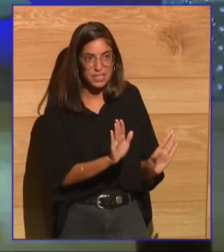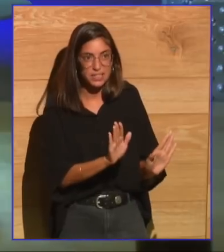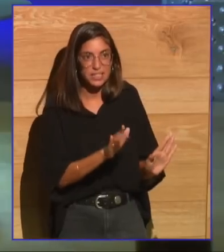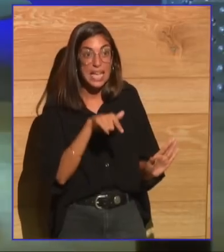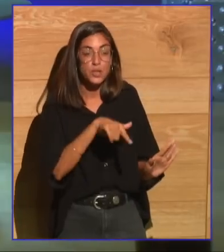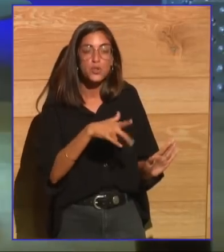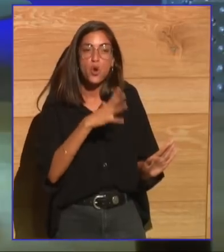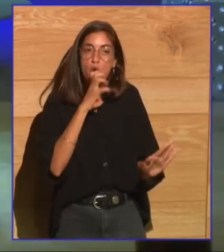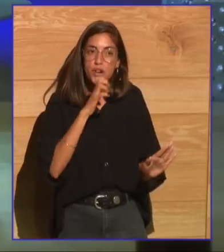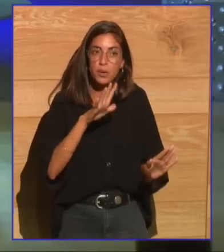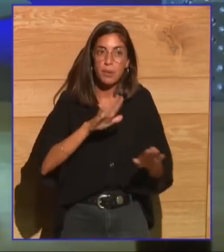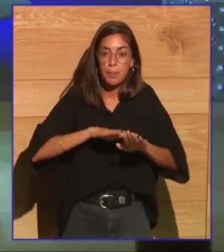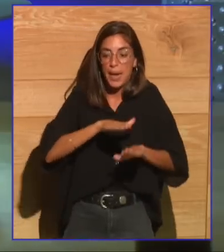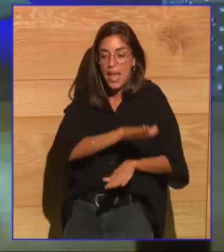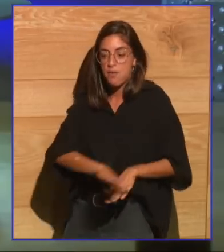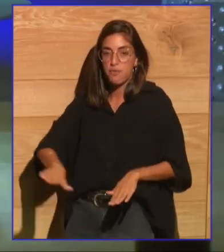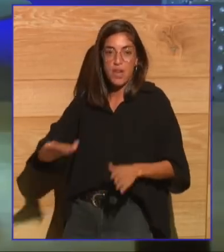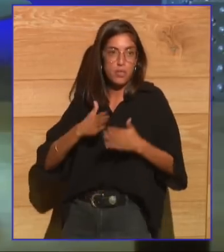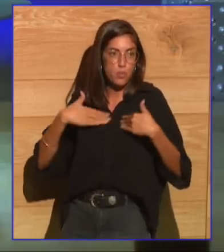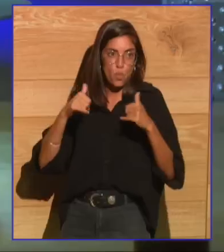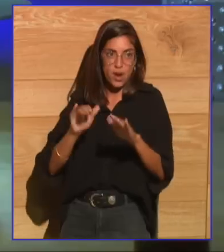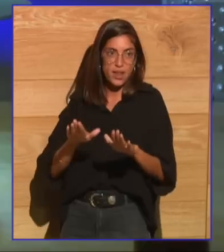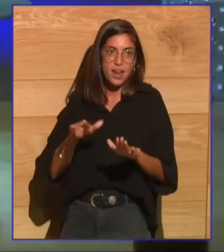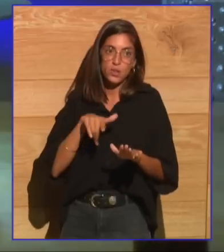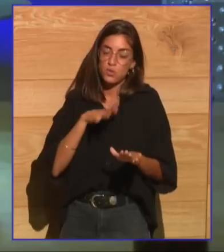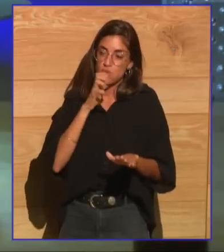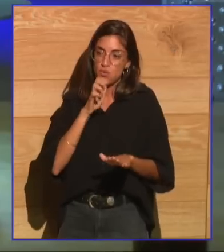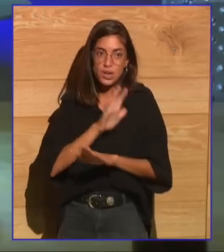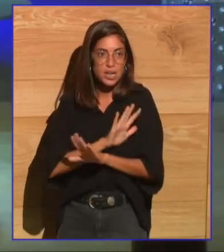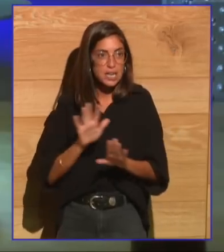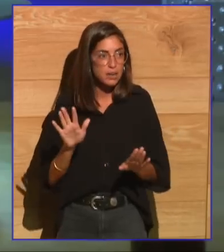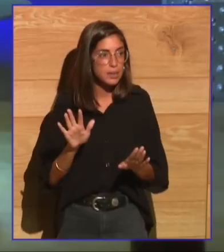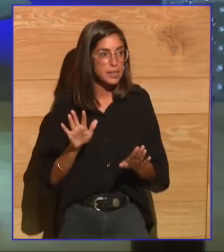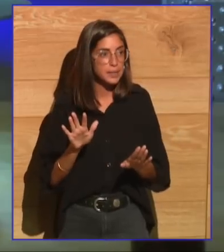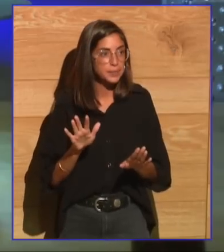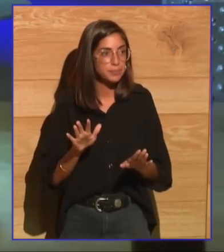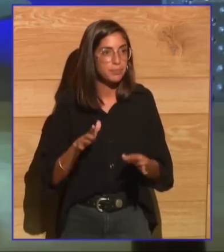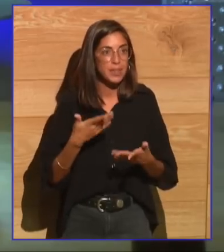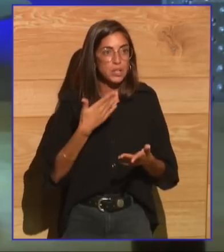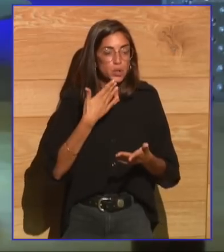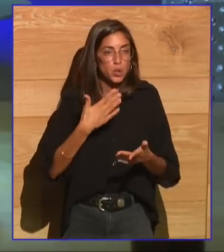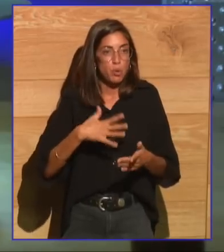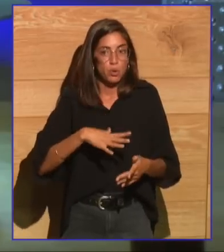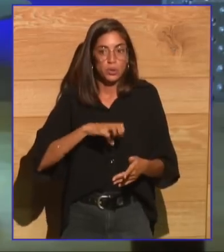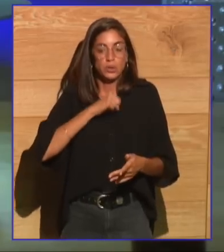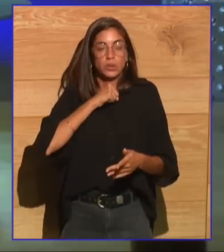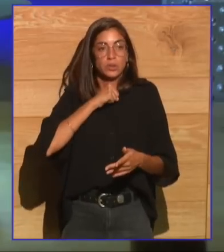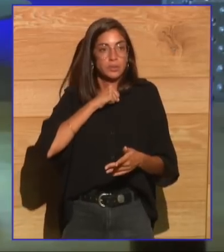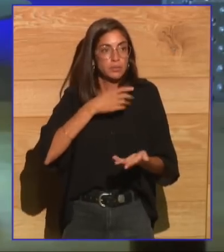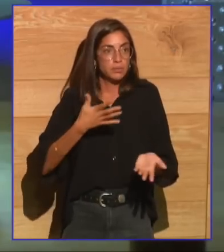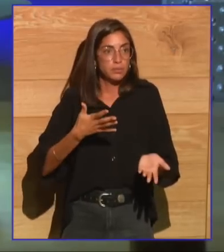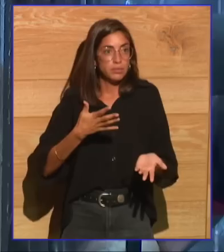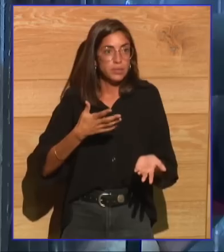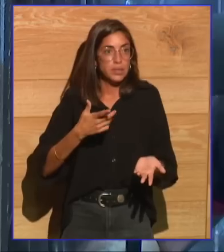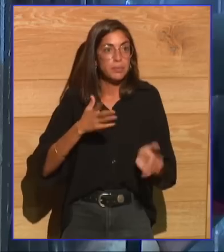infancia ese té blanco al lado del arroyo tirado que te corta la respiración que las cenizas